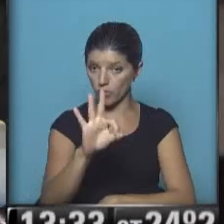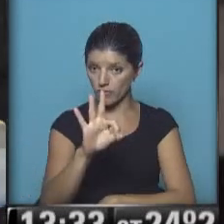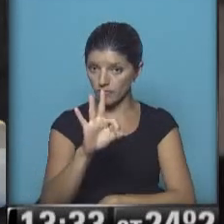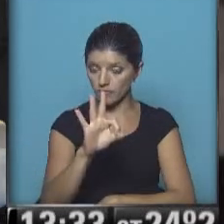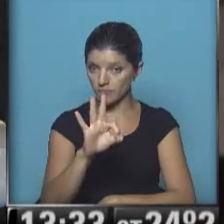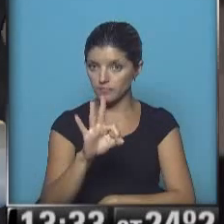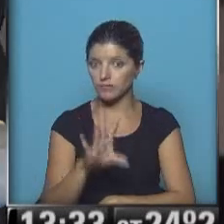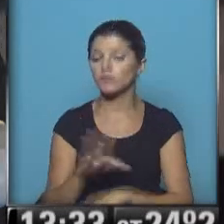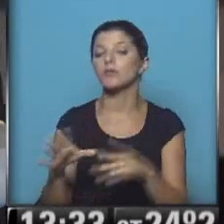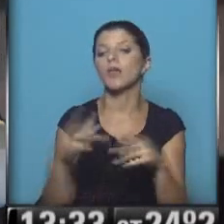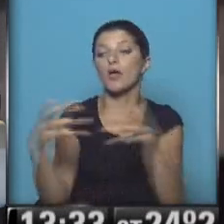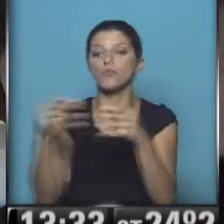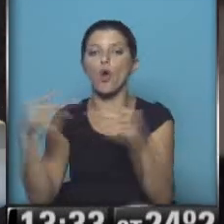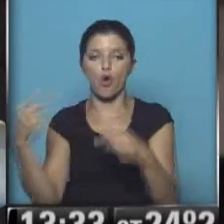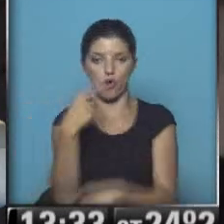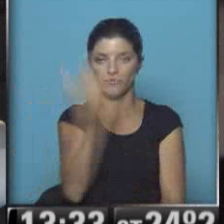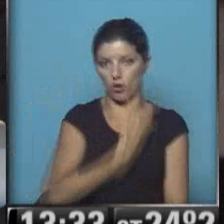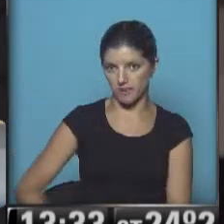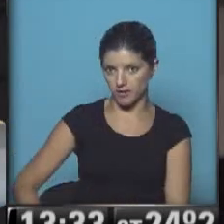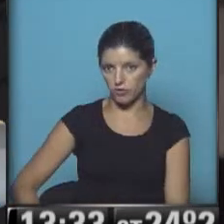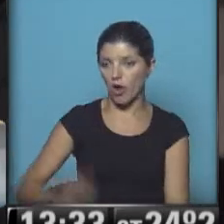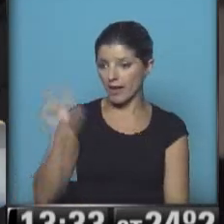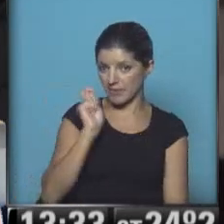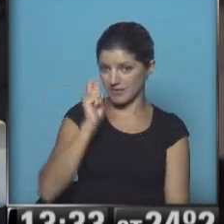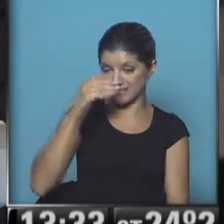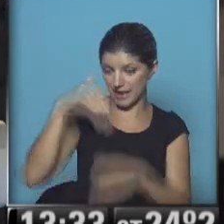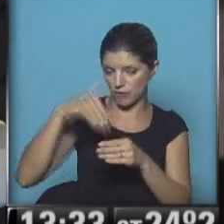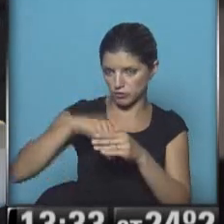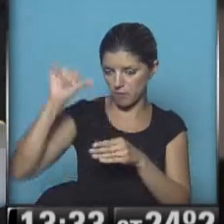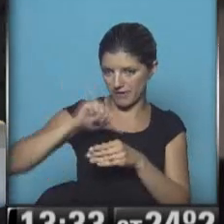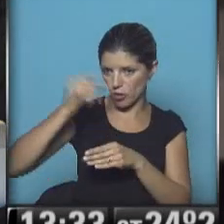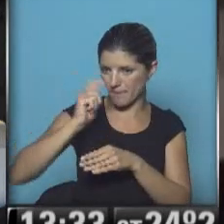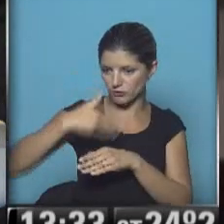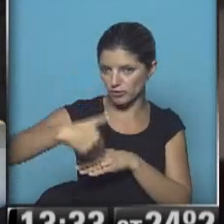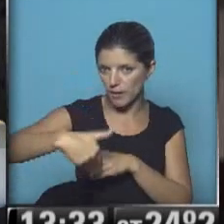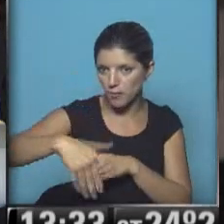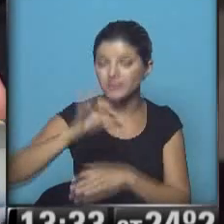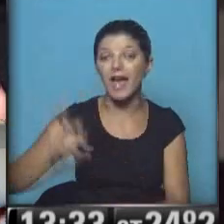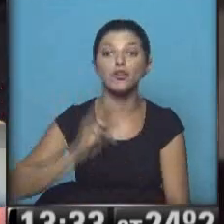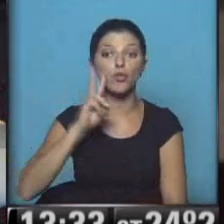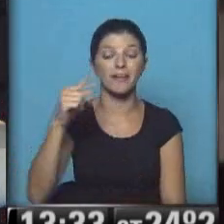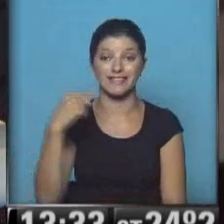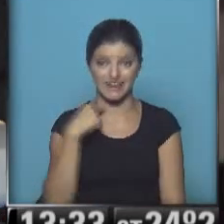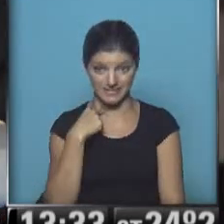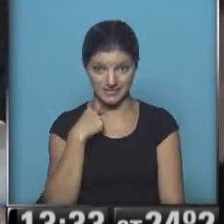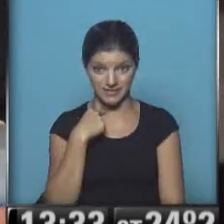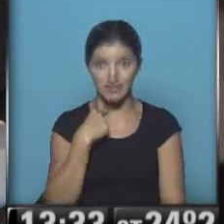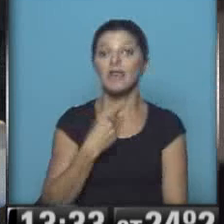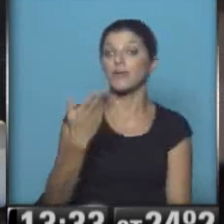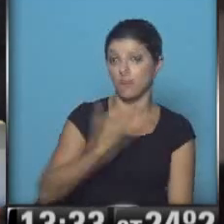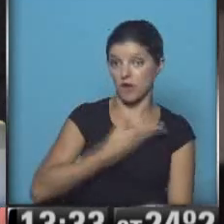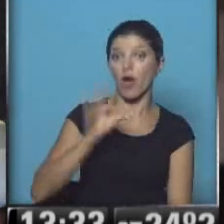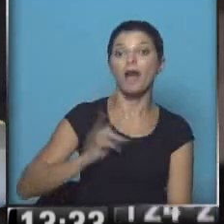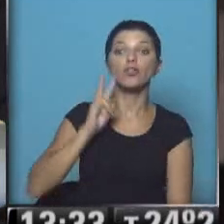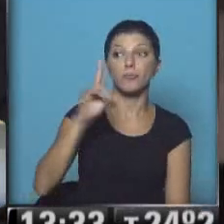Venezuela la oposición que pocos meses después de perder las elecciones en el 2013 en febrero 2014 llevó adelante